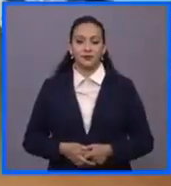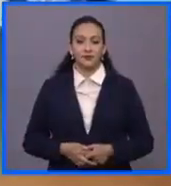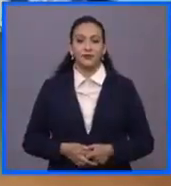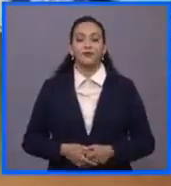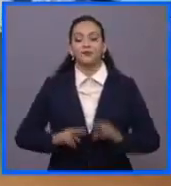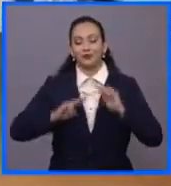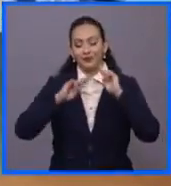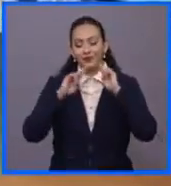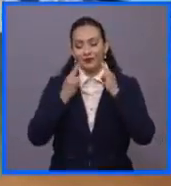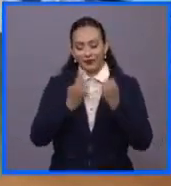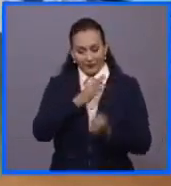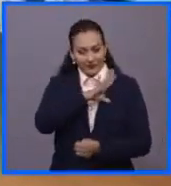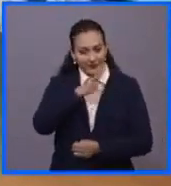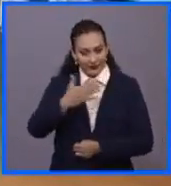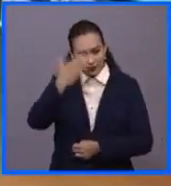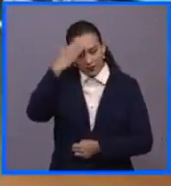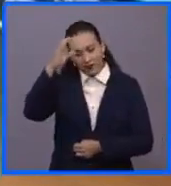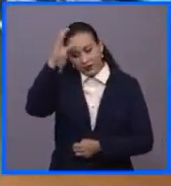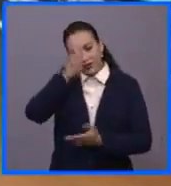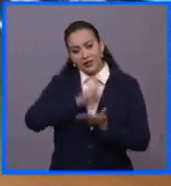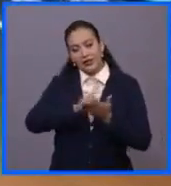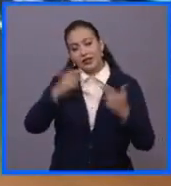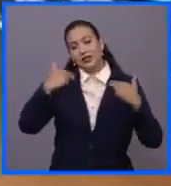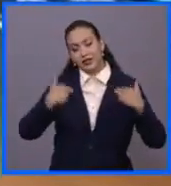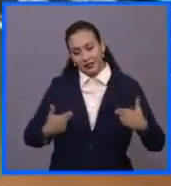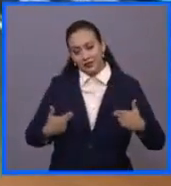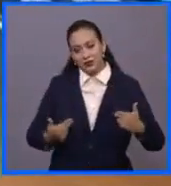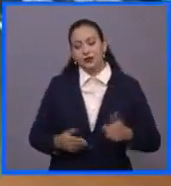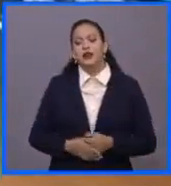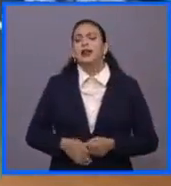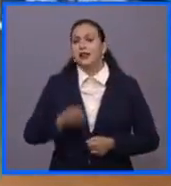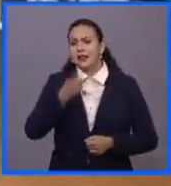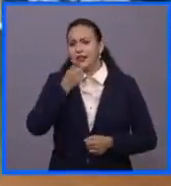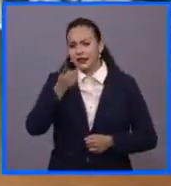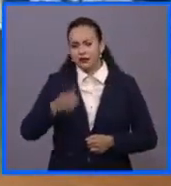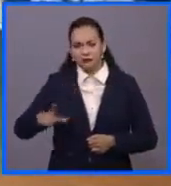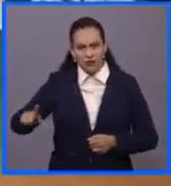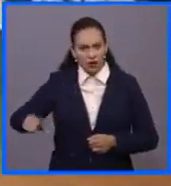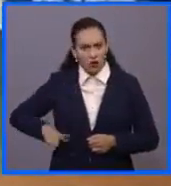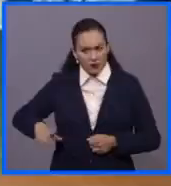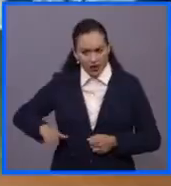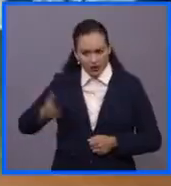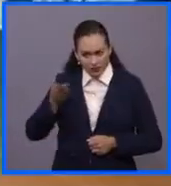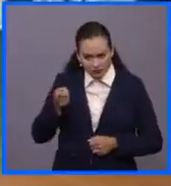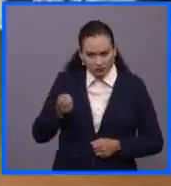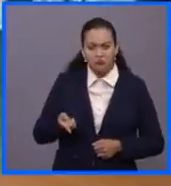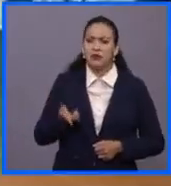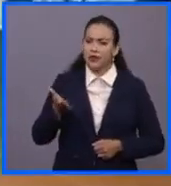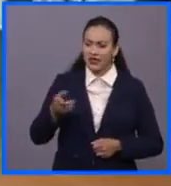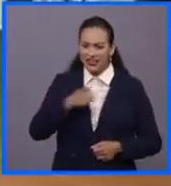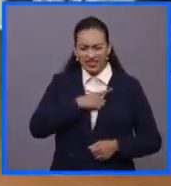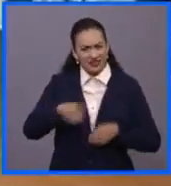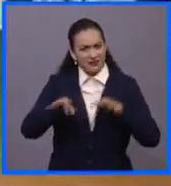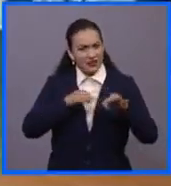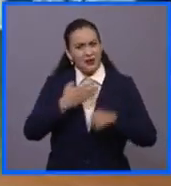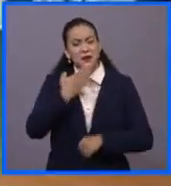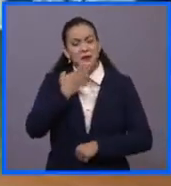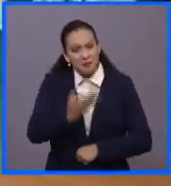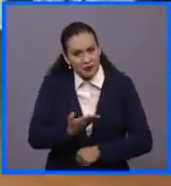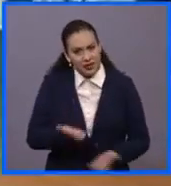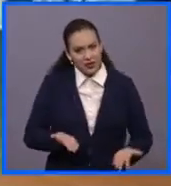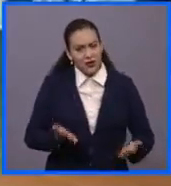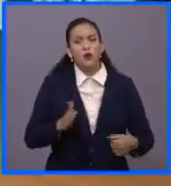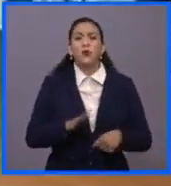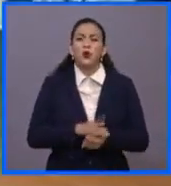La Unidad General de Conocimiento Científico y Derechos Humanos de la Corte demandó que el Estado actúe con la debida diligencia ante la